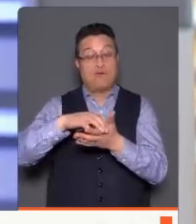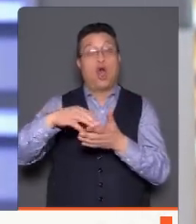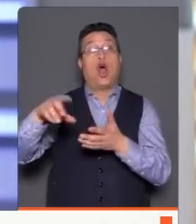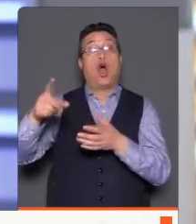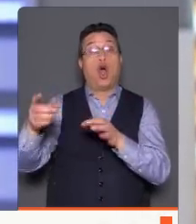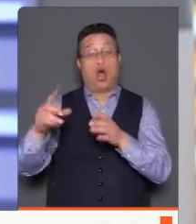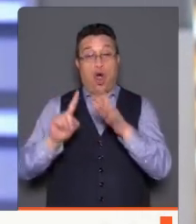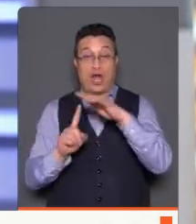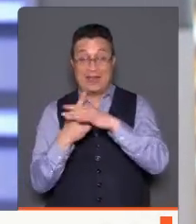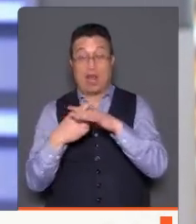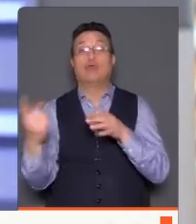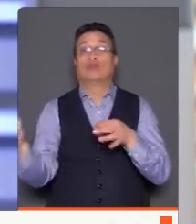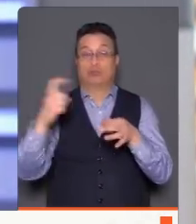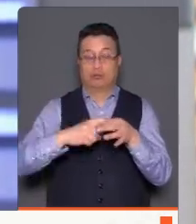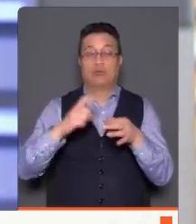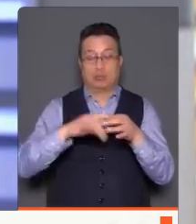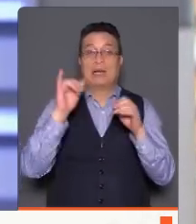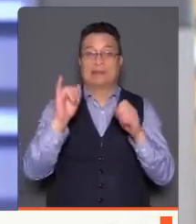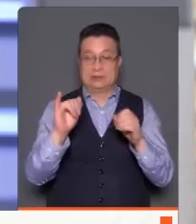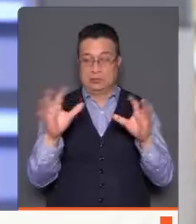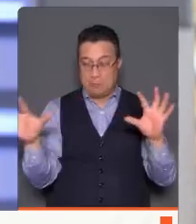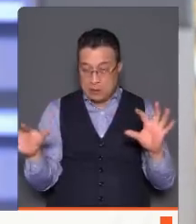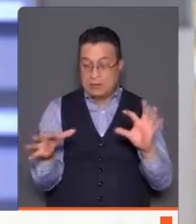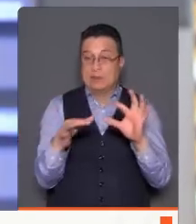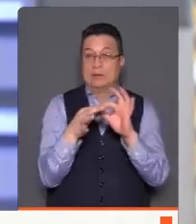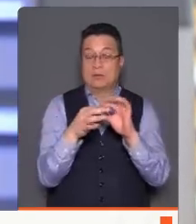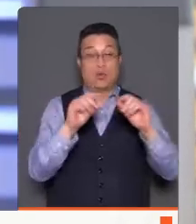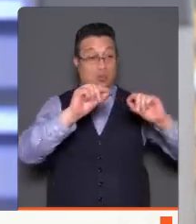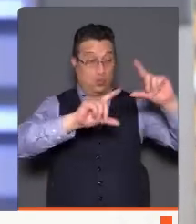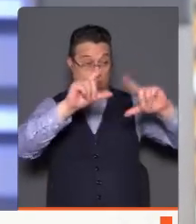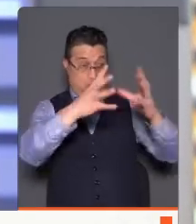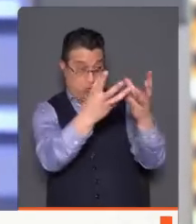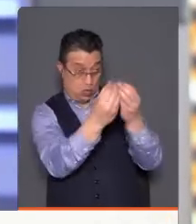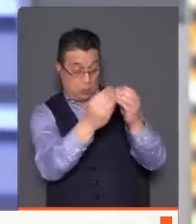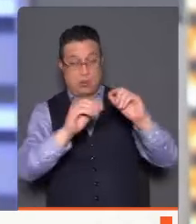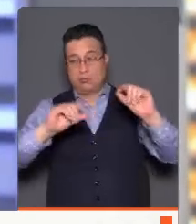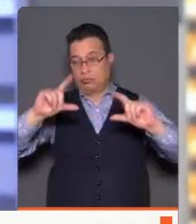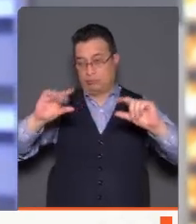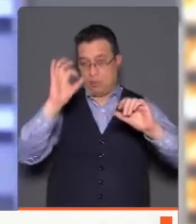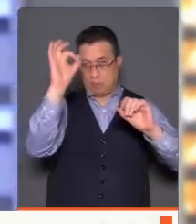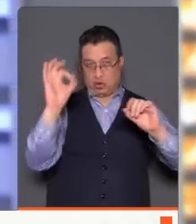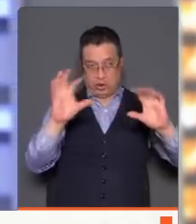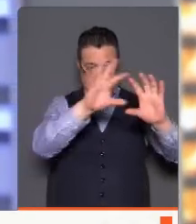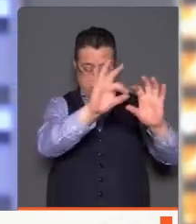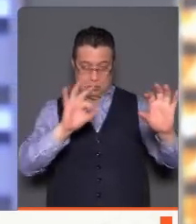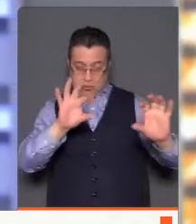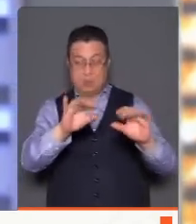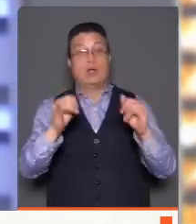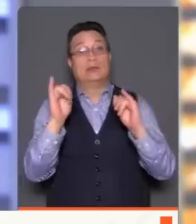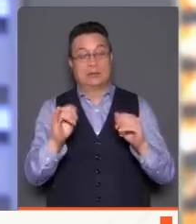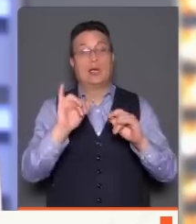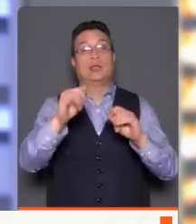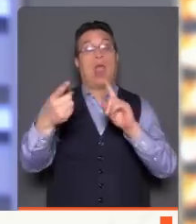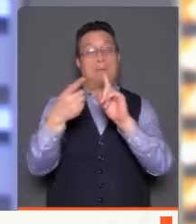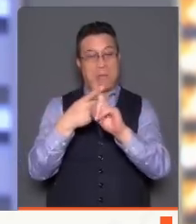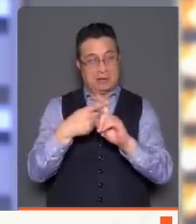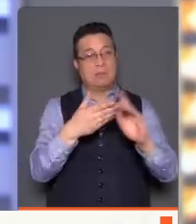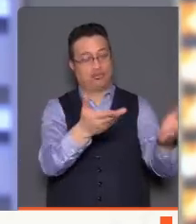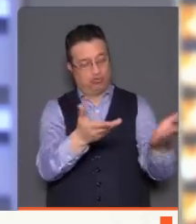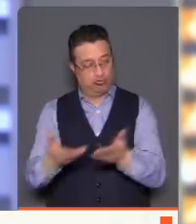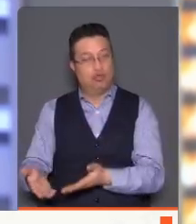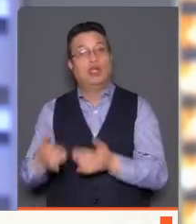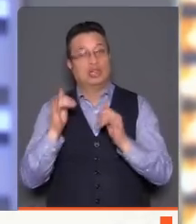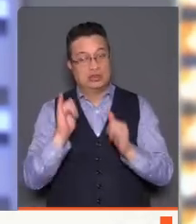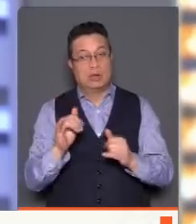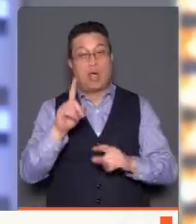Congreso, siempre que también vaya de la mano de proporcionalidad y además un umbral de participación, para que no tengamos que